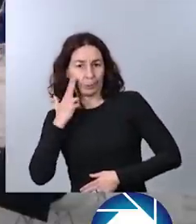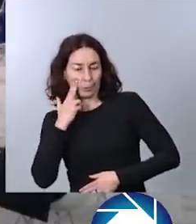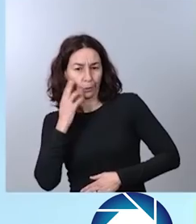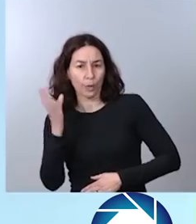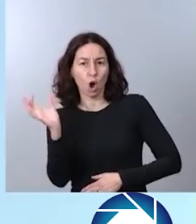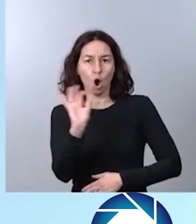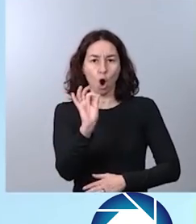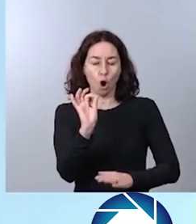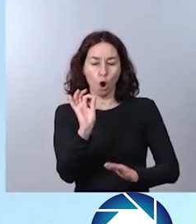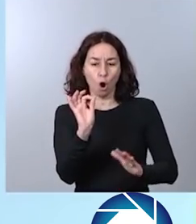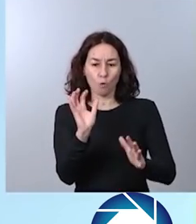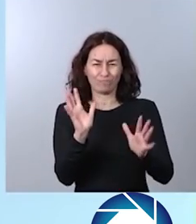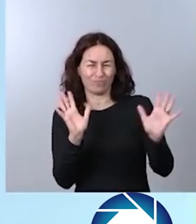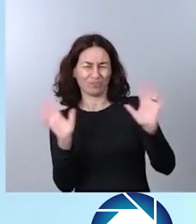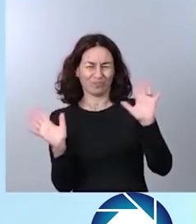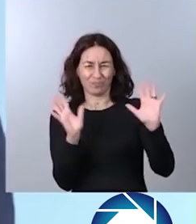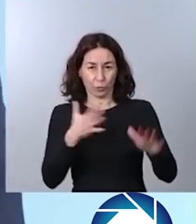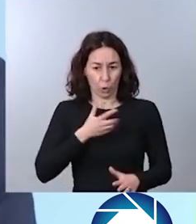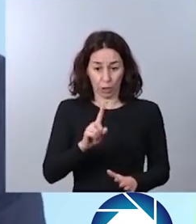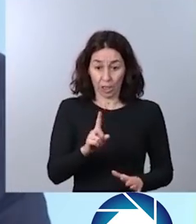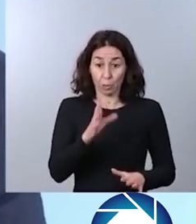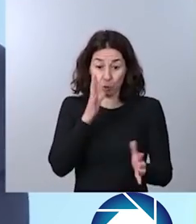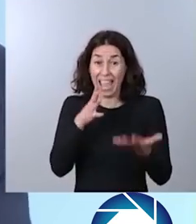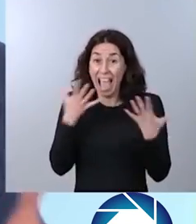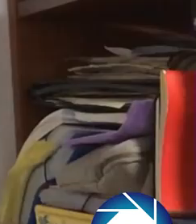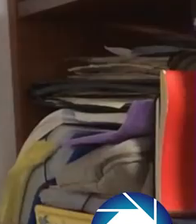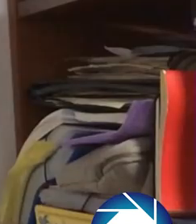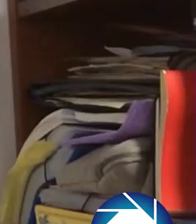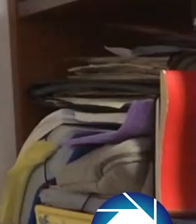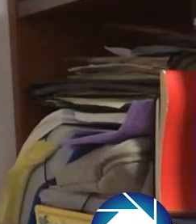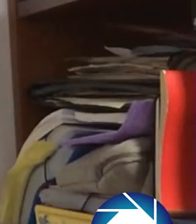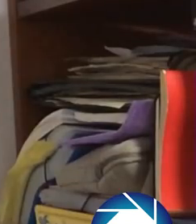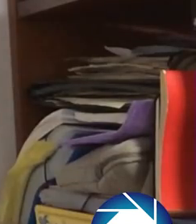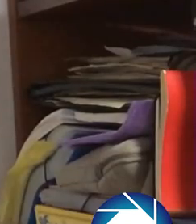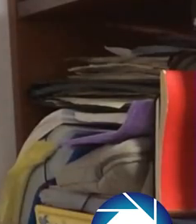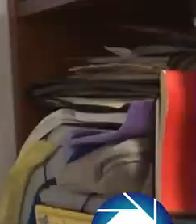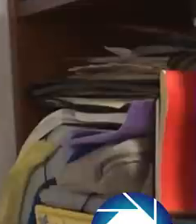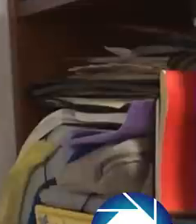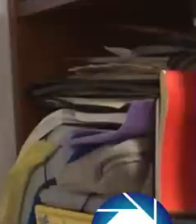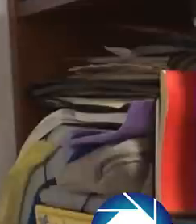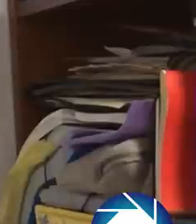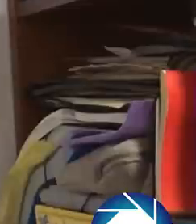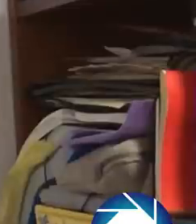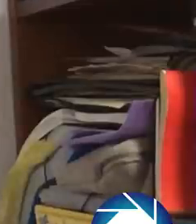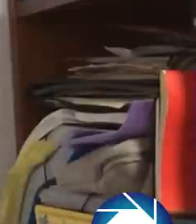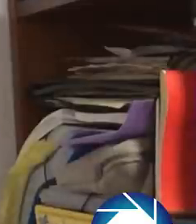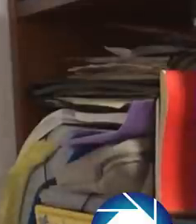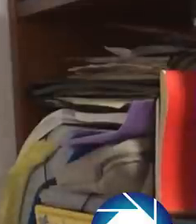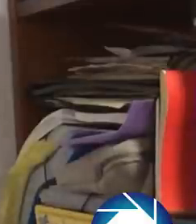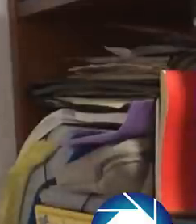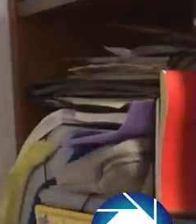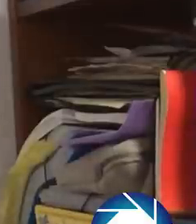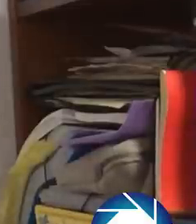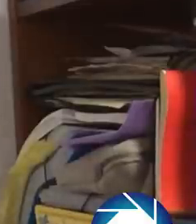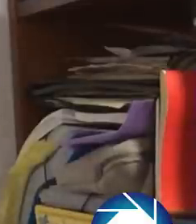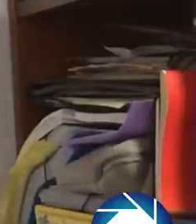diga. Pero en el fondo están ahí y están vigilantes, porque es que no es Bruselas, es que son países que no